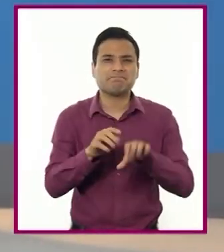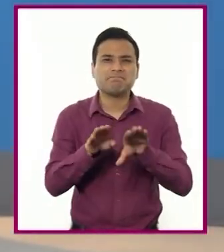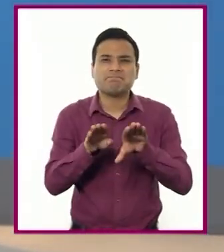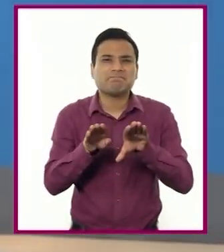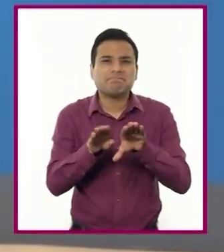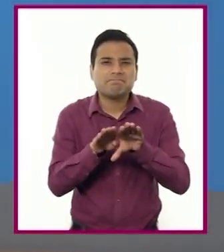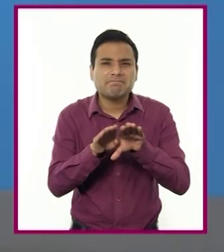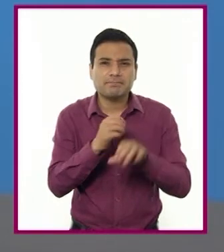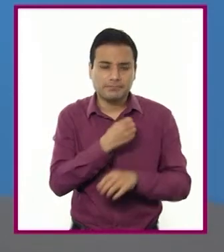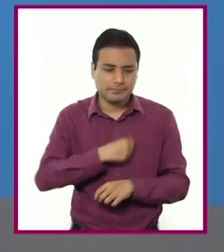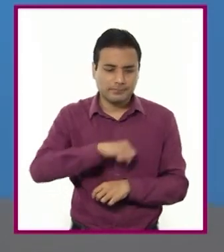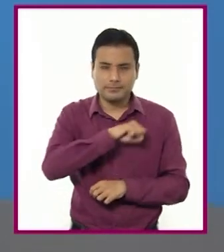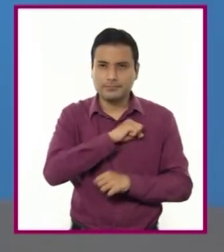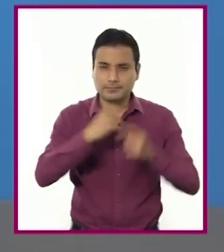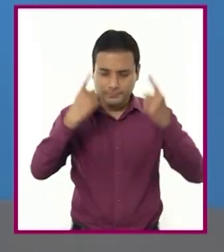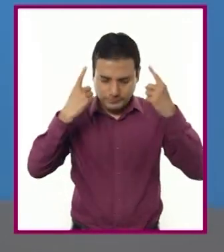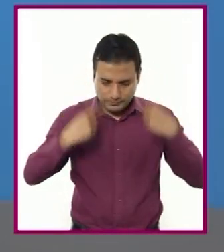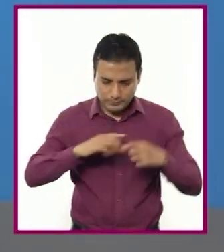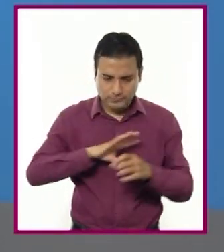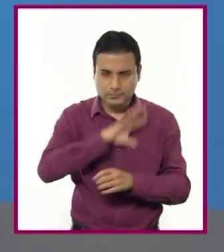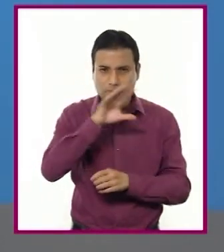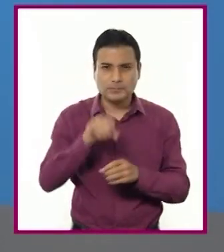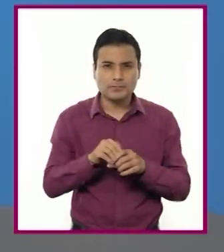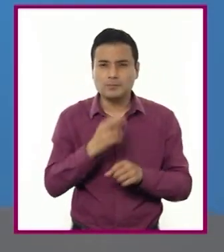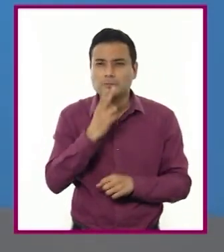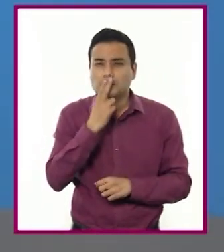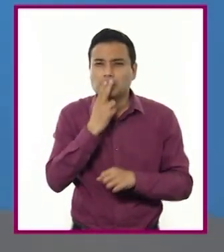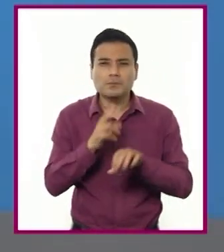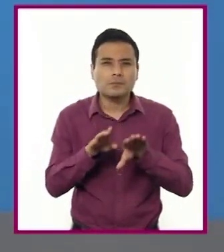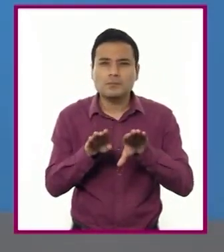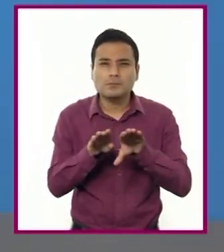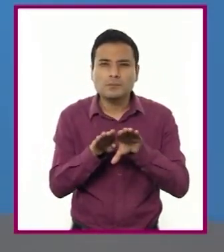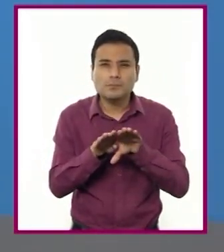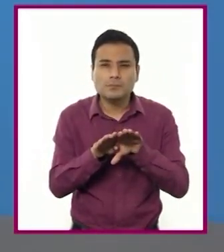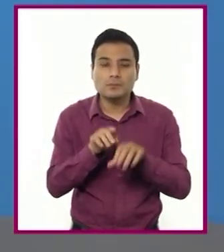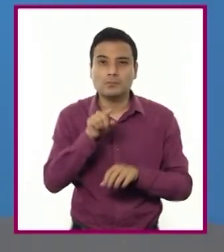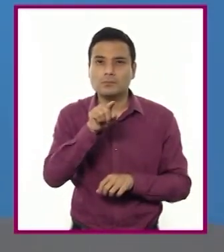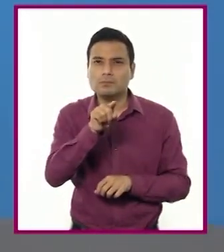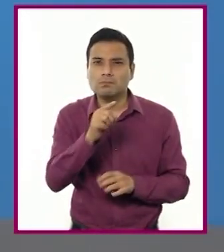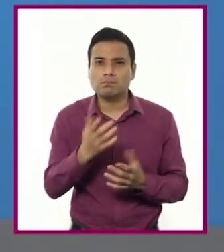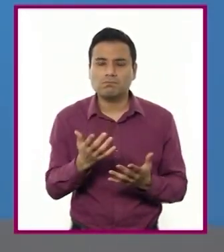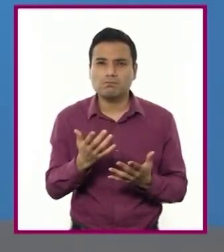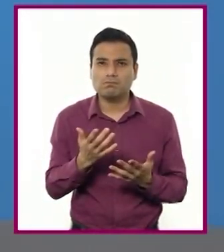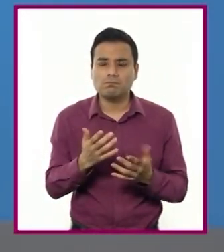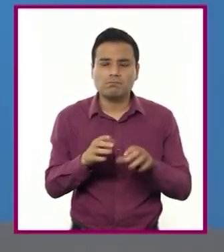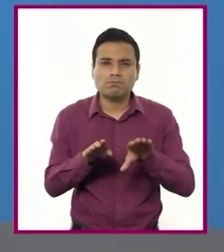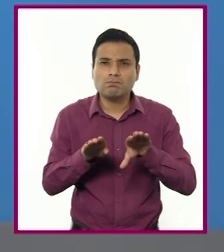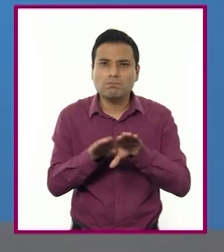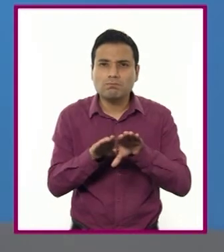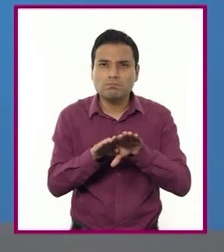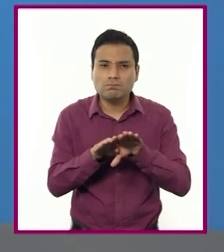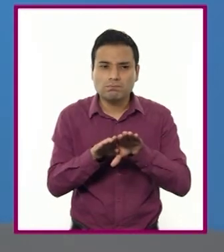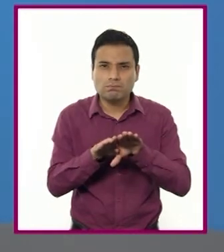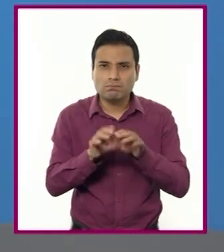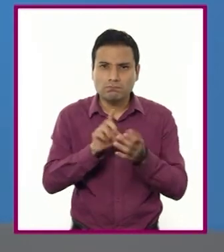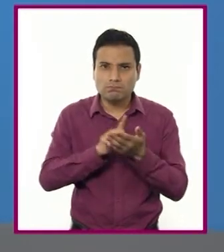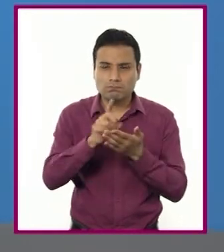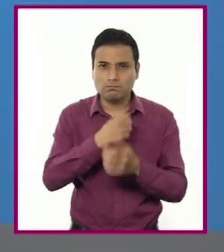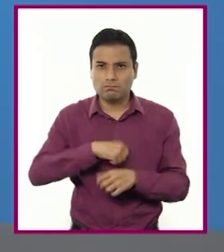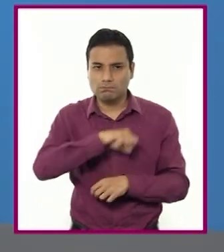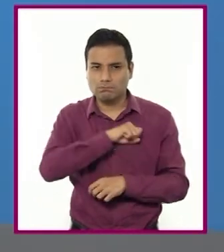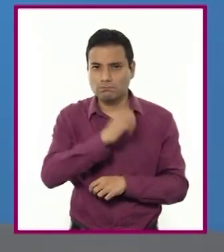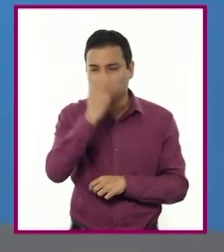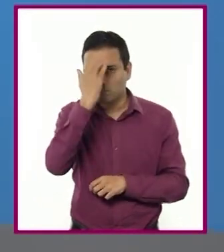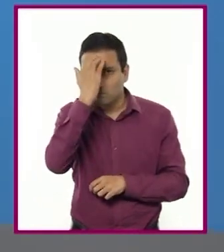tener salud integral? ¿Qué acciones pueden realizarse para conocer, defender y proteger el derecho a la salud